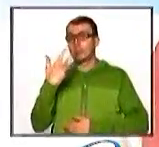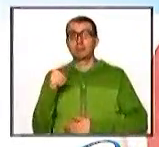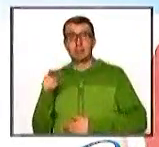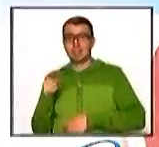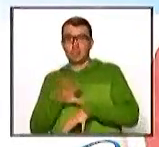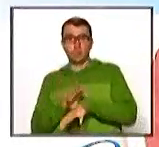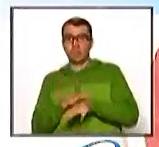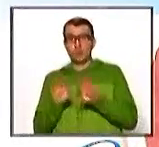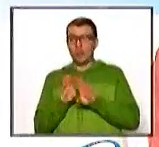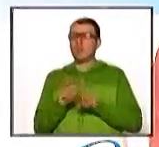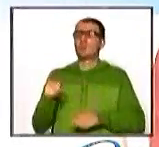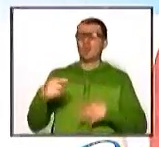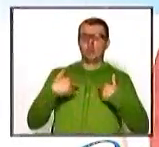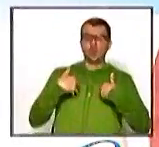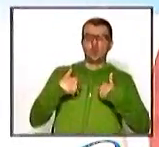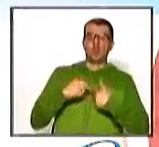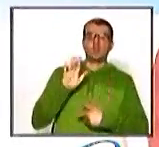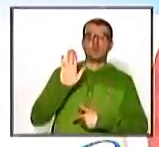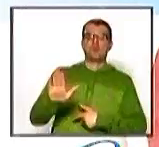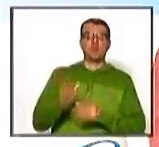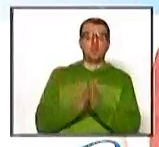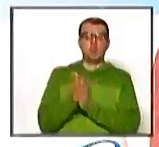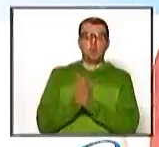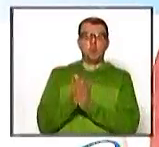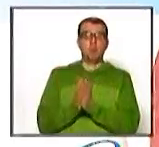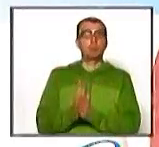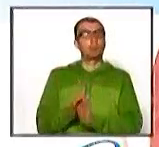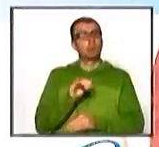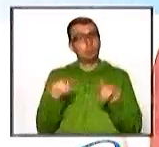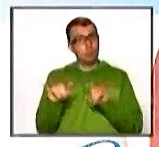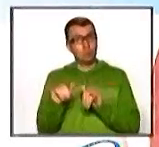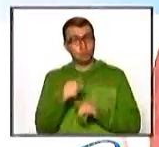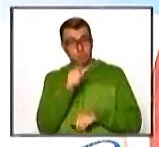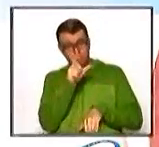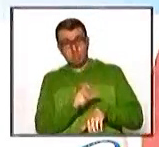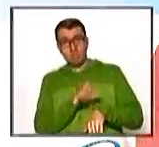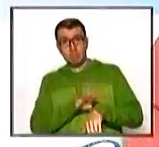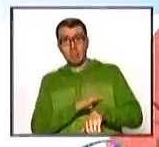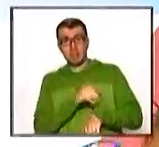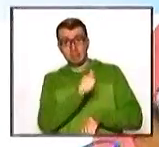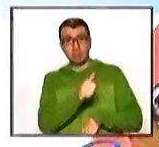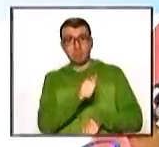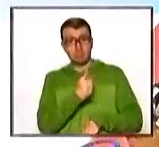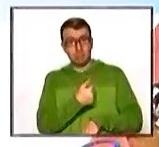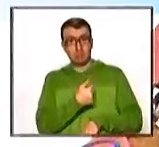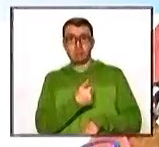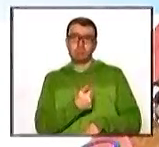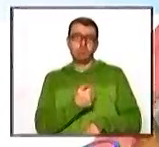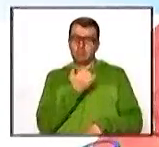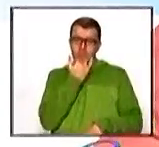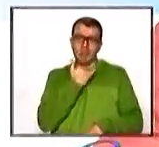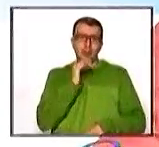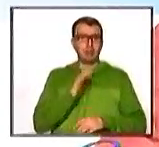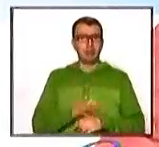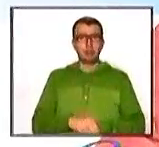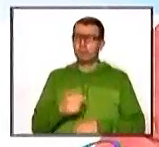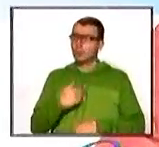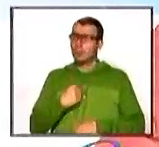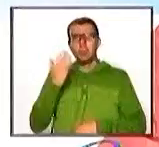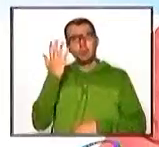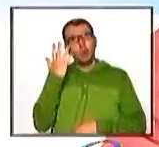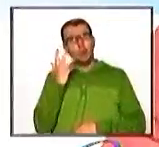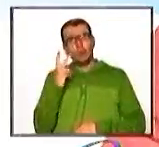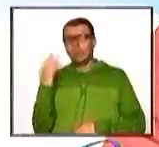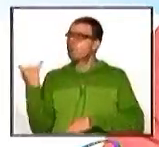sufra. Eso no debería ser un médico. Yo quedo aturdido todos los días de oír